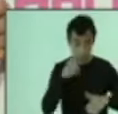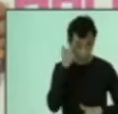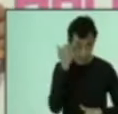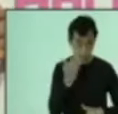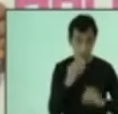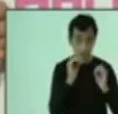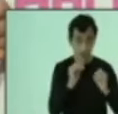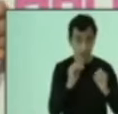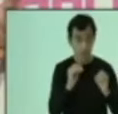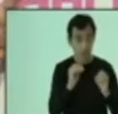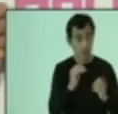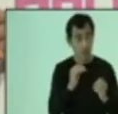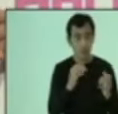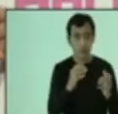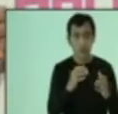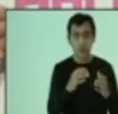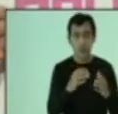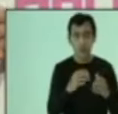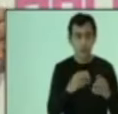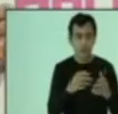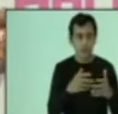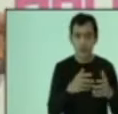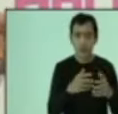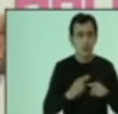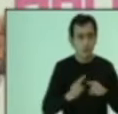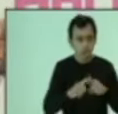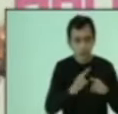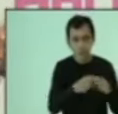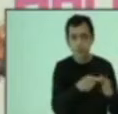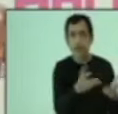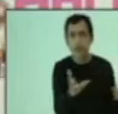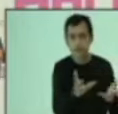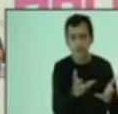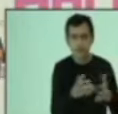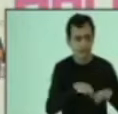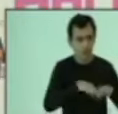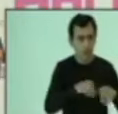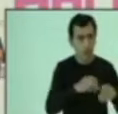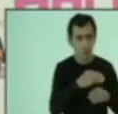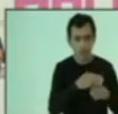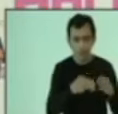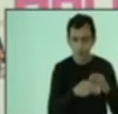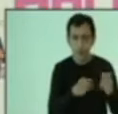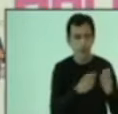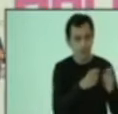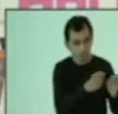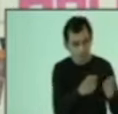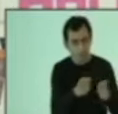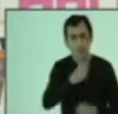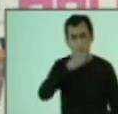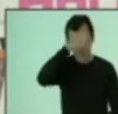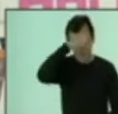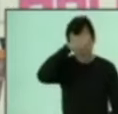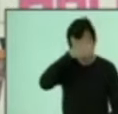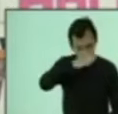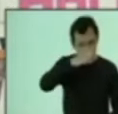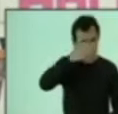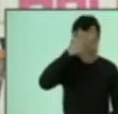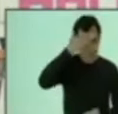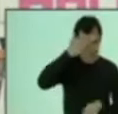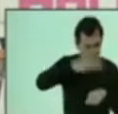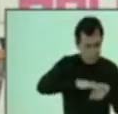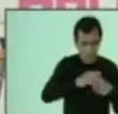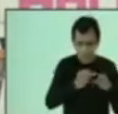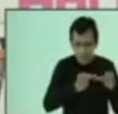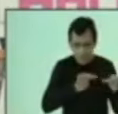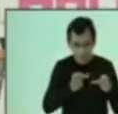generación de algunas incubadoras, aún teniendo la experiencia la capacidad y la preparación y